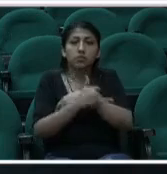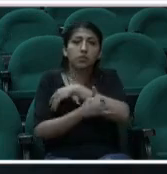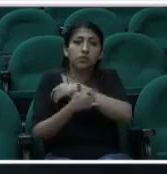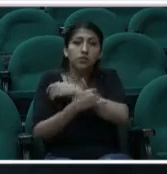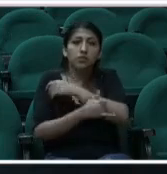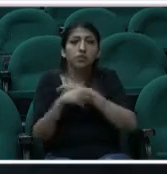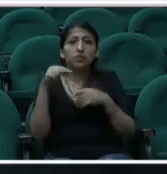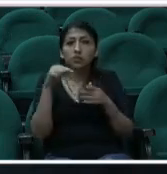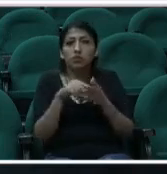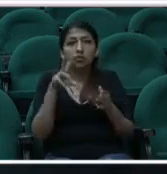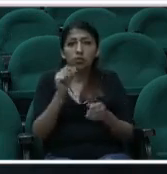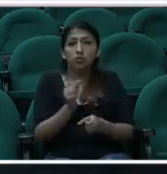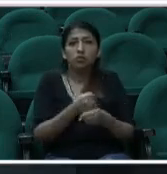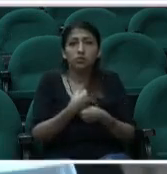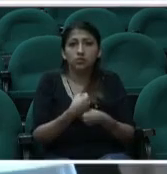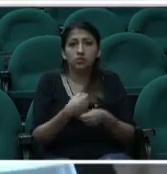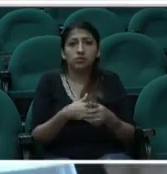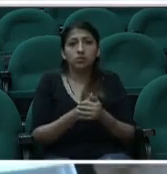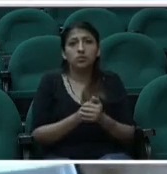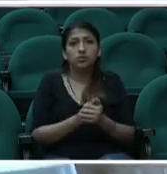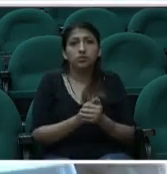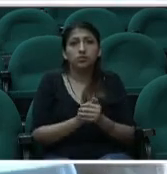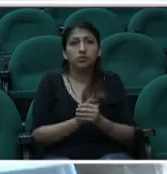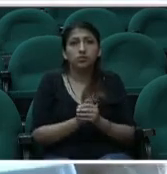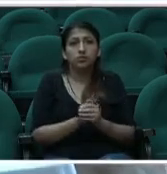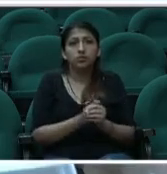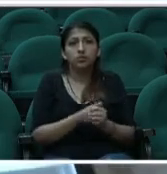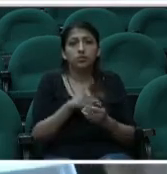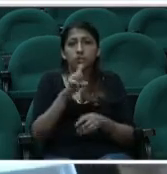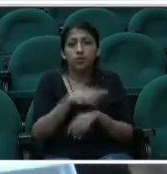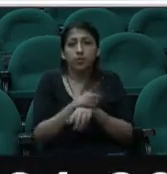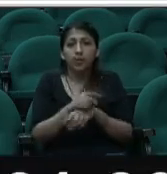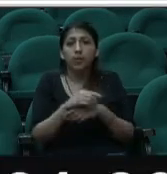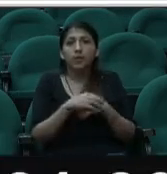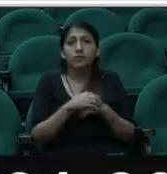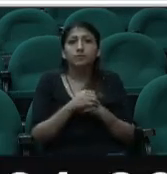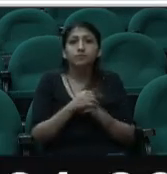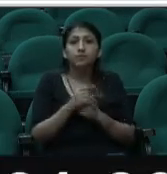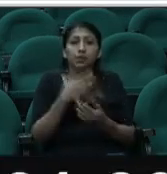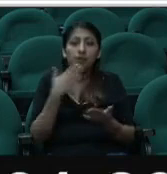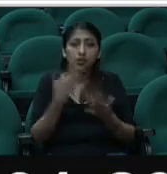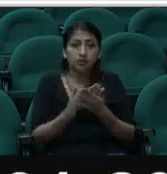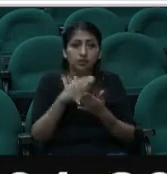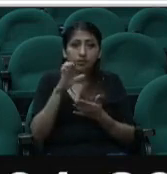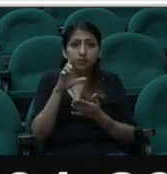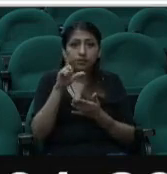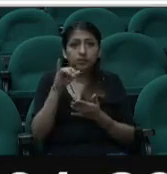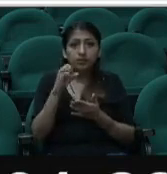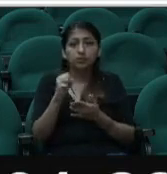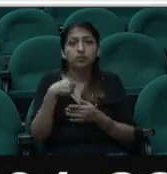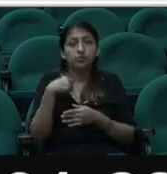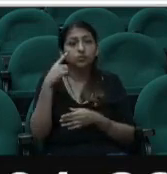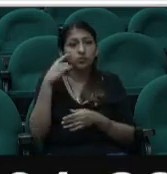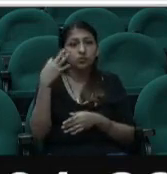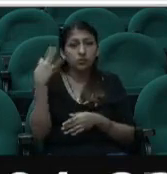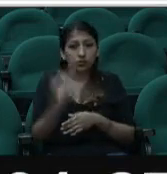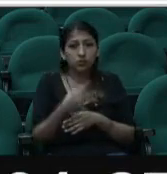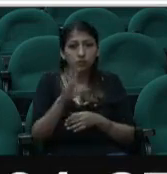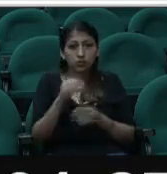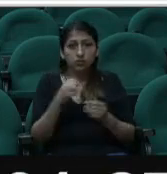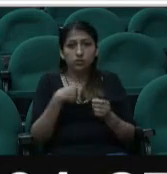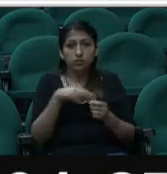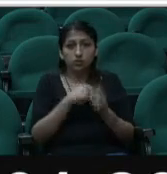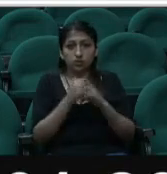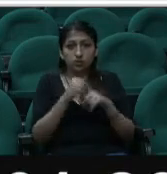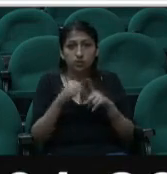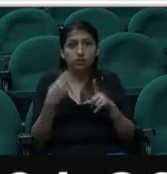esto no se debe hacer 1 minuto 30 segundos candidato muchas gracias estimado elías estoy seguro que el sistema que nosotros